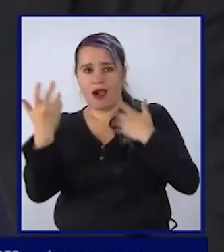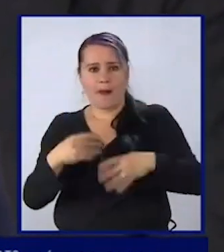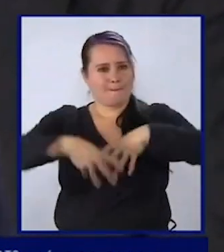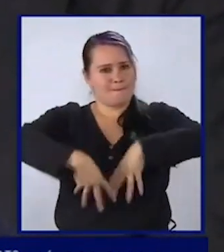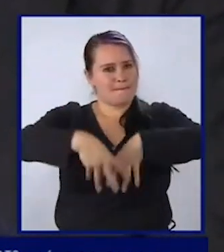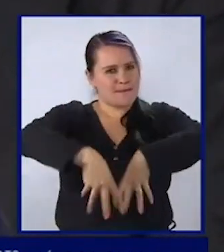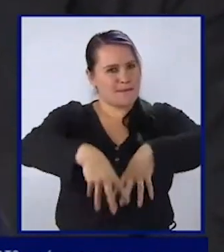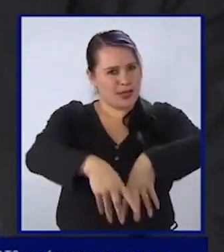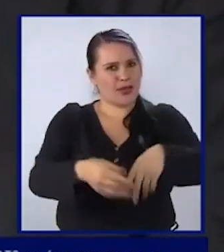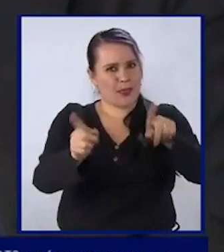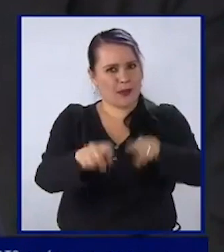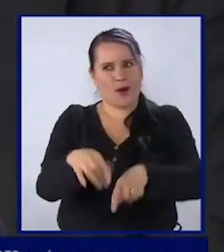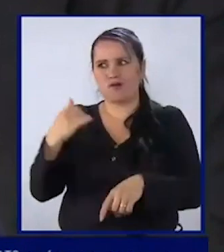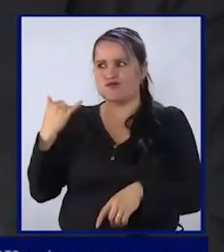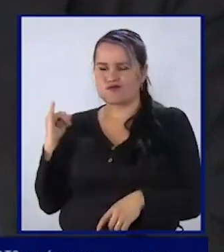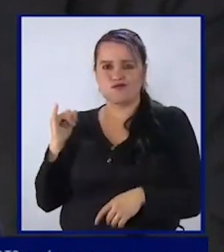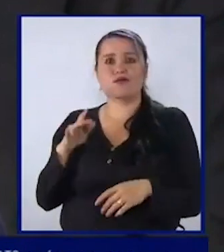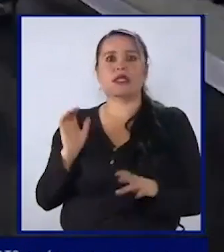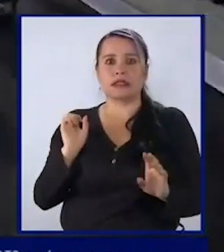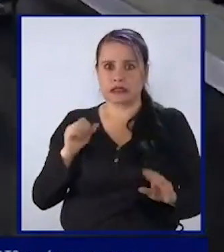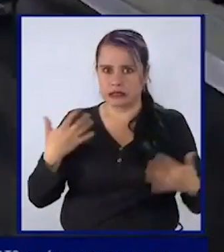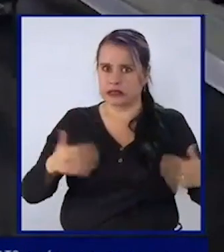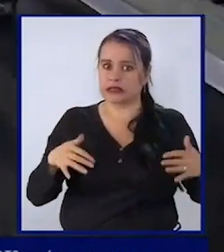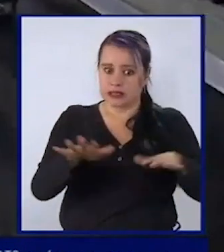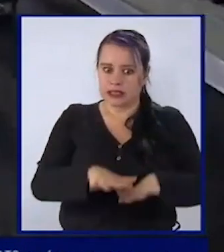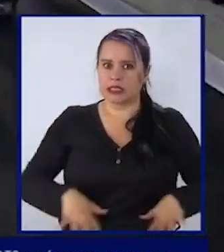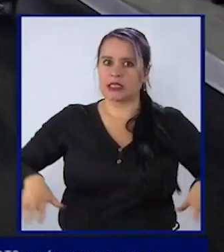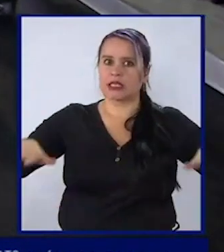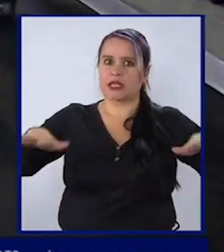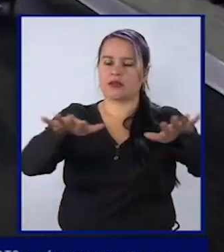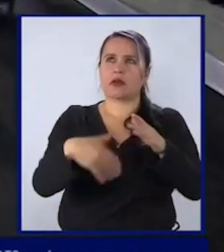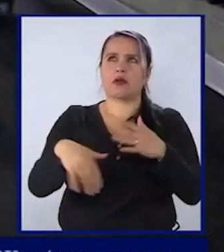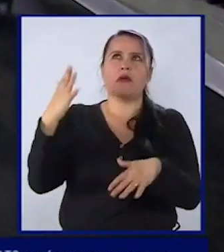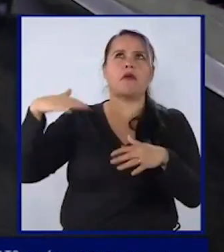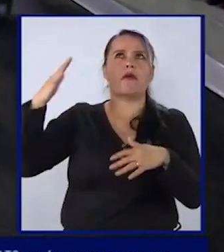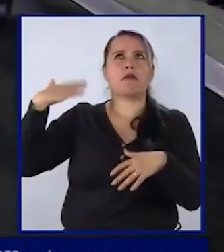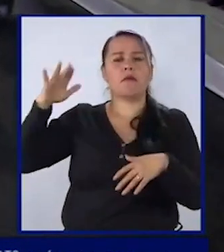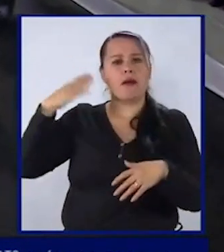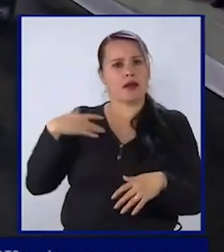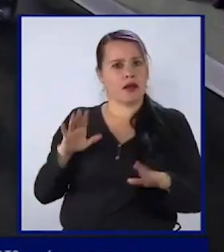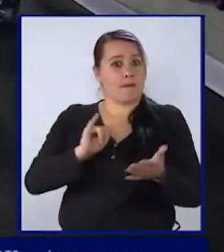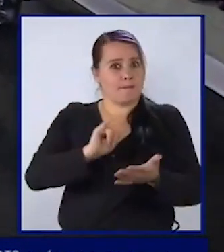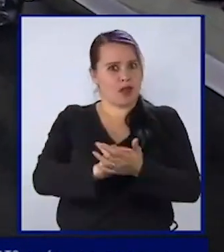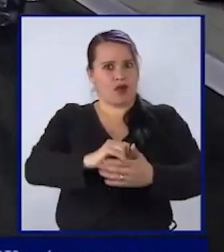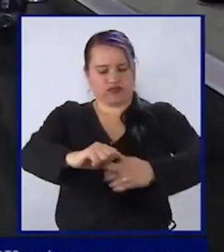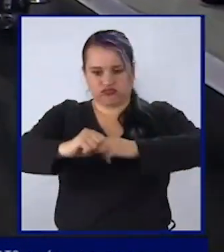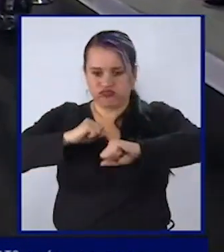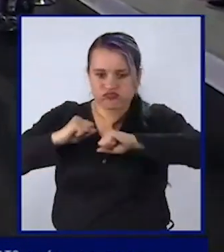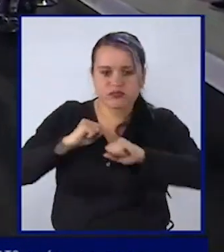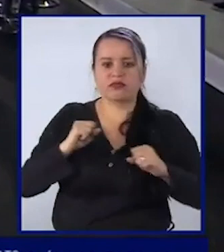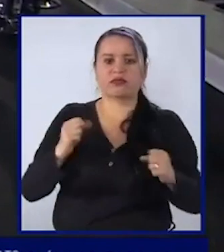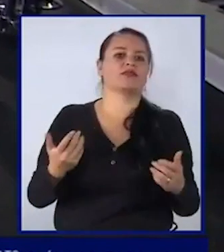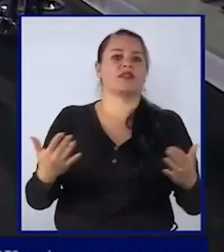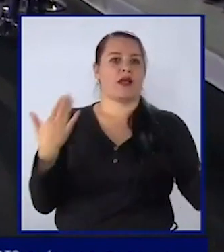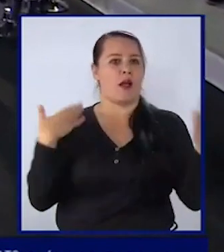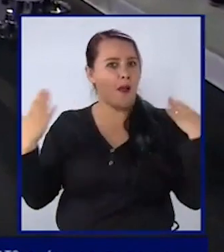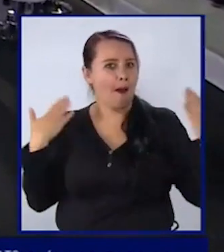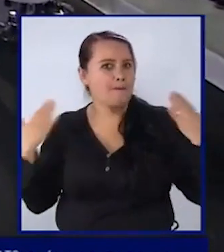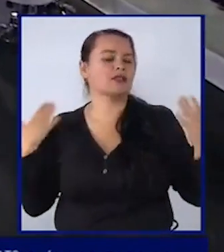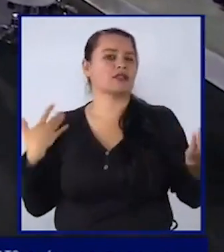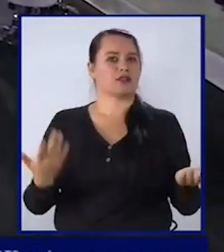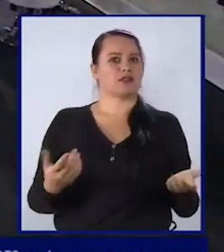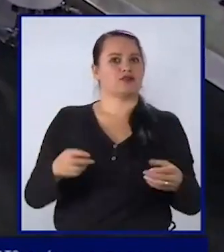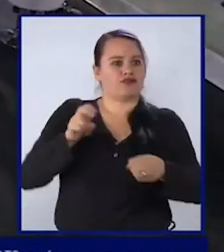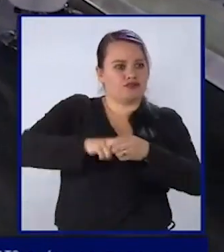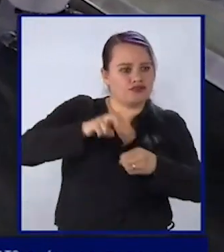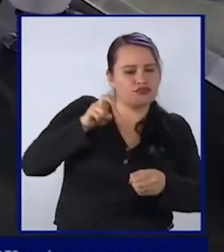protesta, pero la verdad que este espacio cívico viene desde hace rato, digamos. El movimiento campesino, el movimiento sindical, el